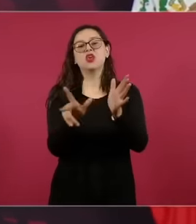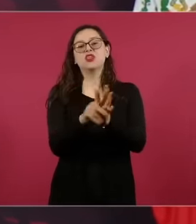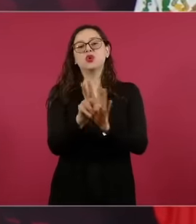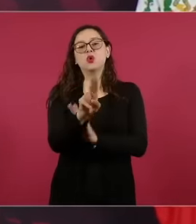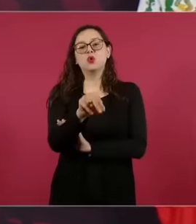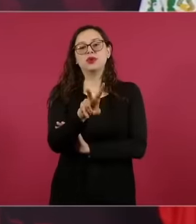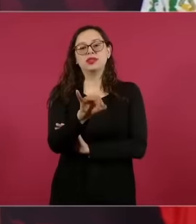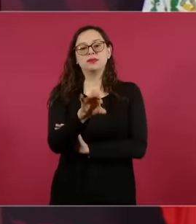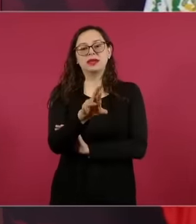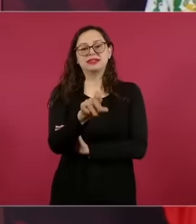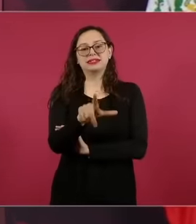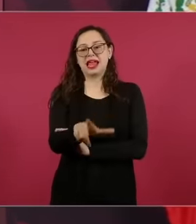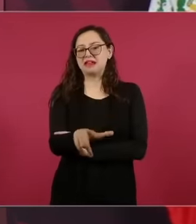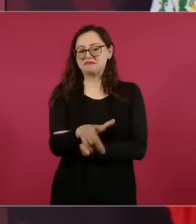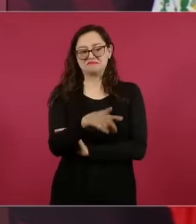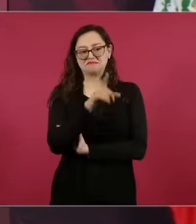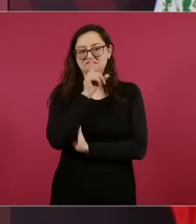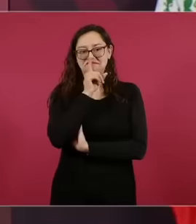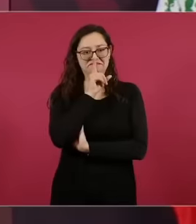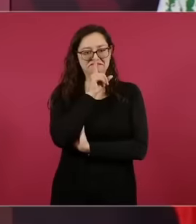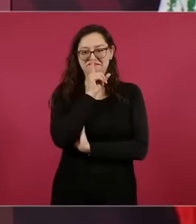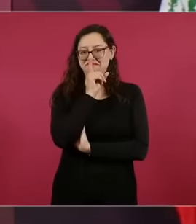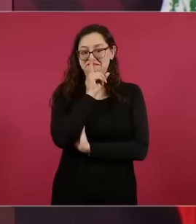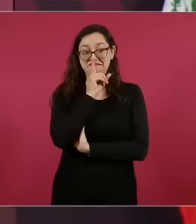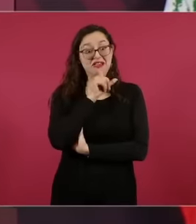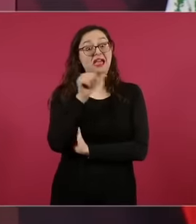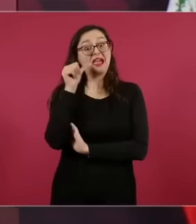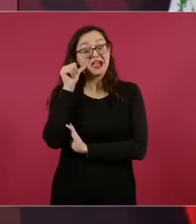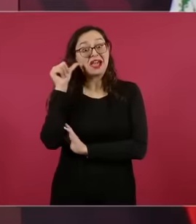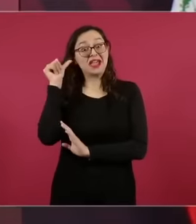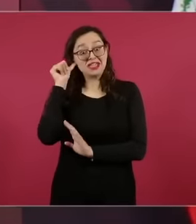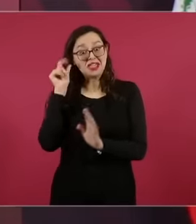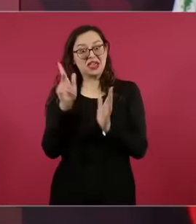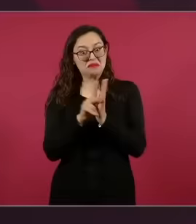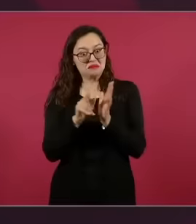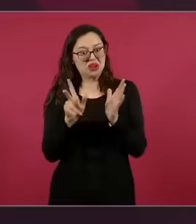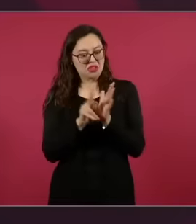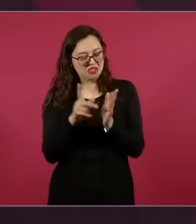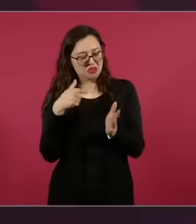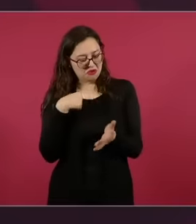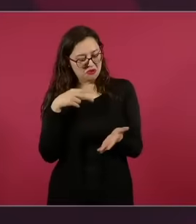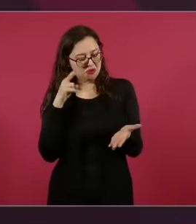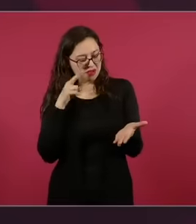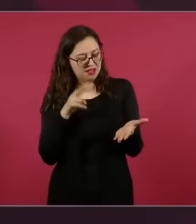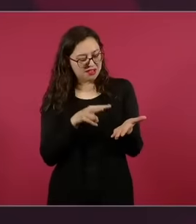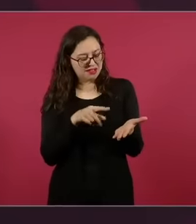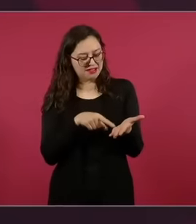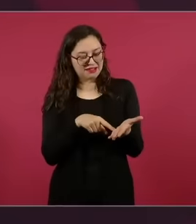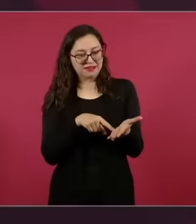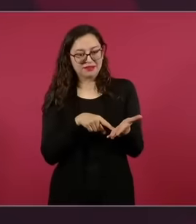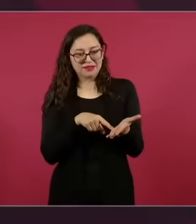Que por cierto, ayer estaba yo viendo el Universal, dándole seguimiento